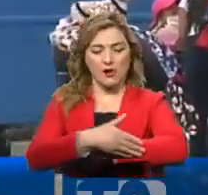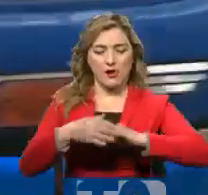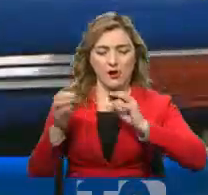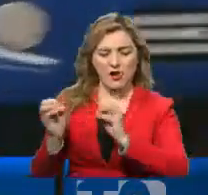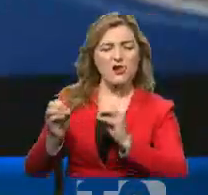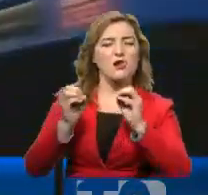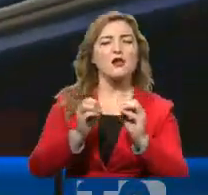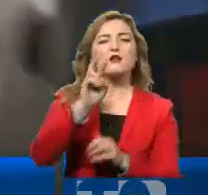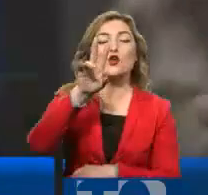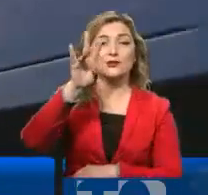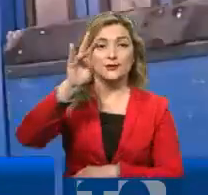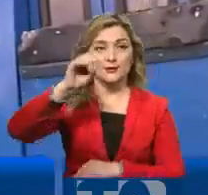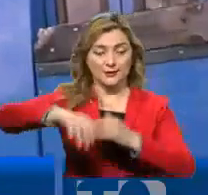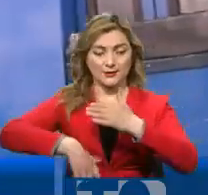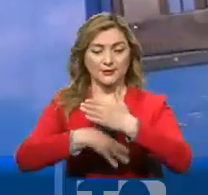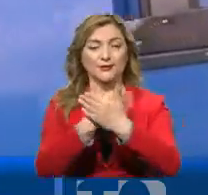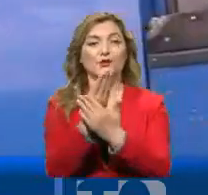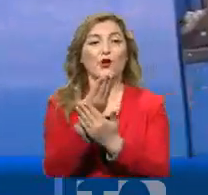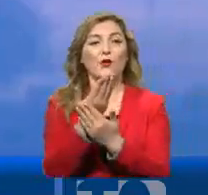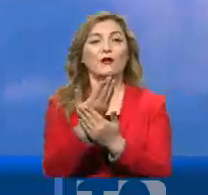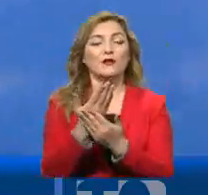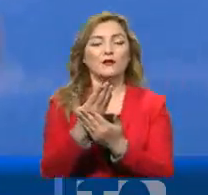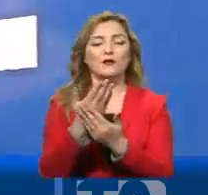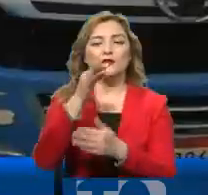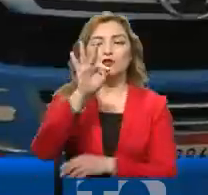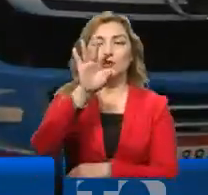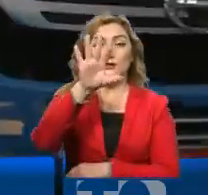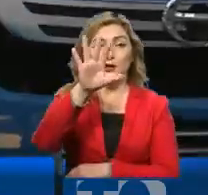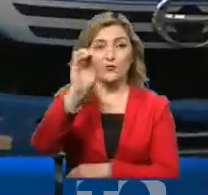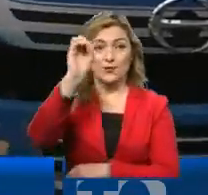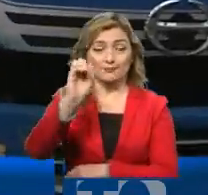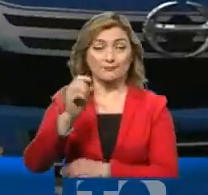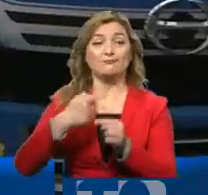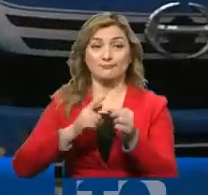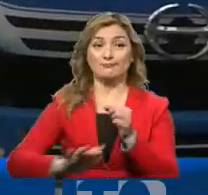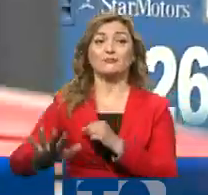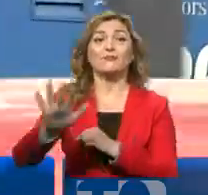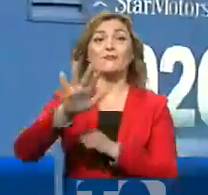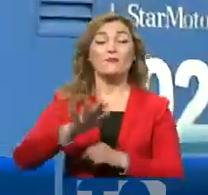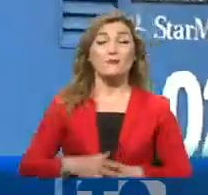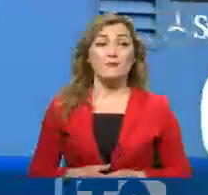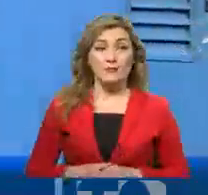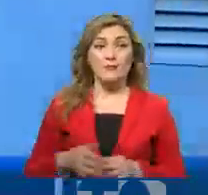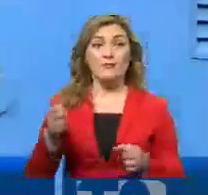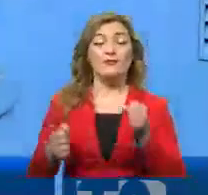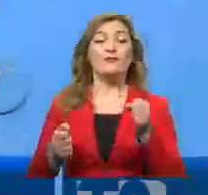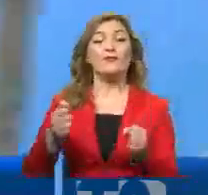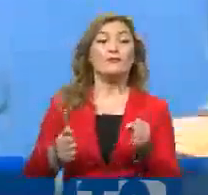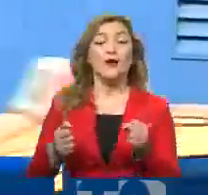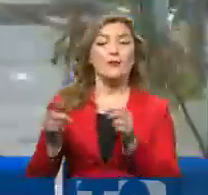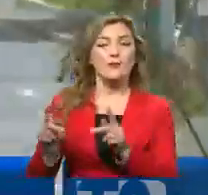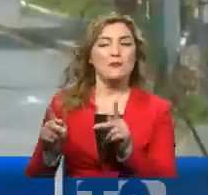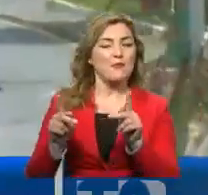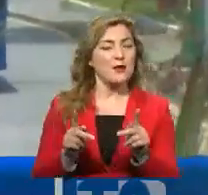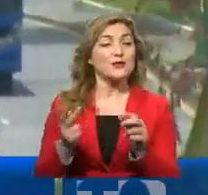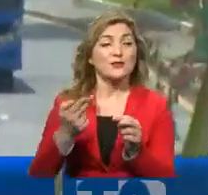de 270 nuevas rutas, las mismas que cubrirán el 95% del territorio. Los transportistas aseguran que ya se preparan